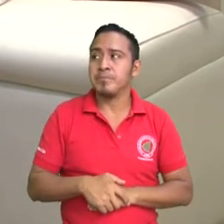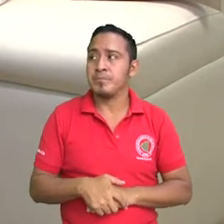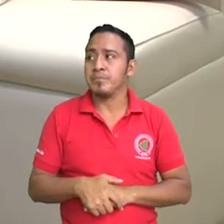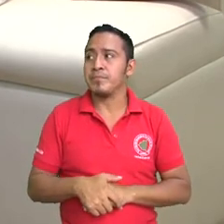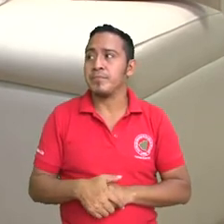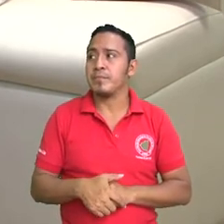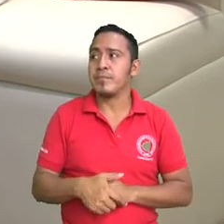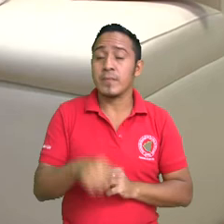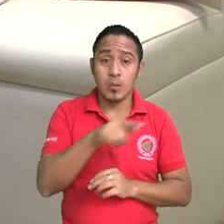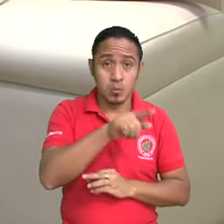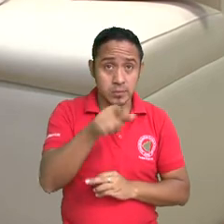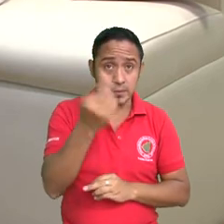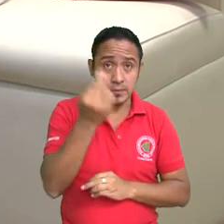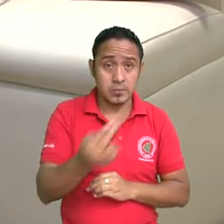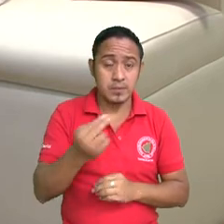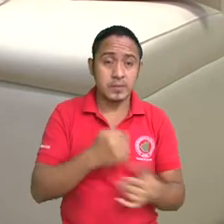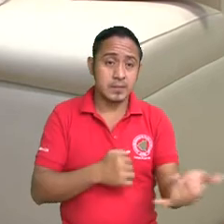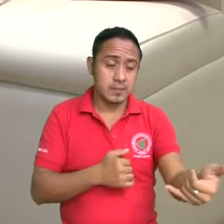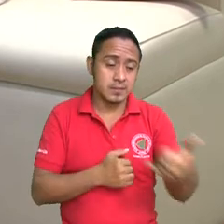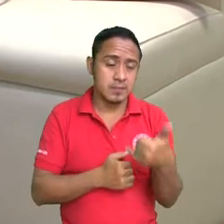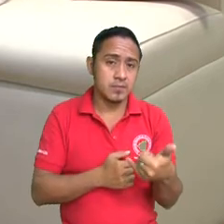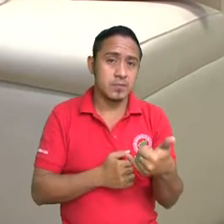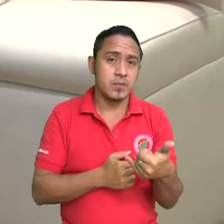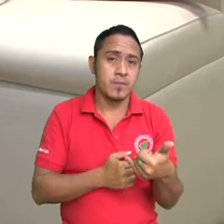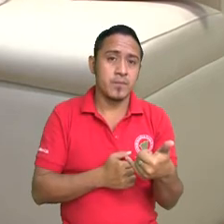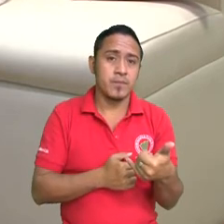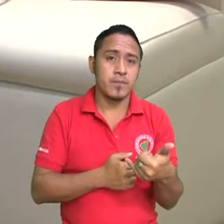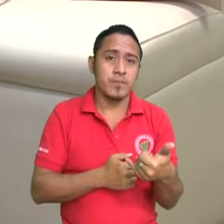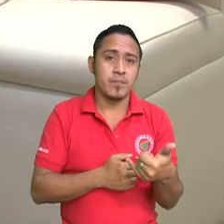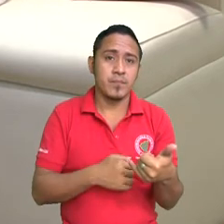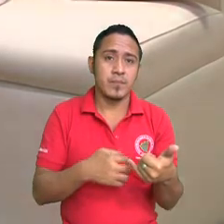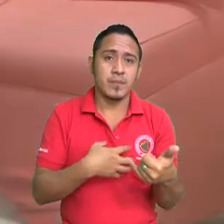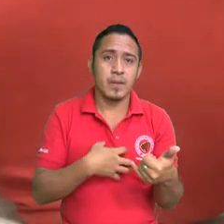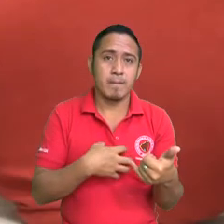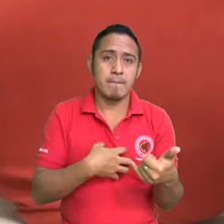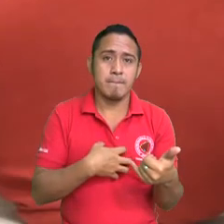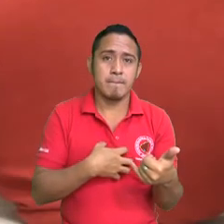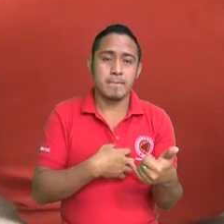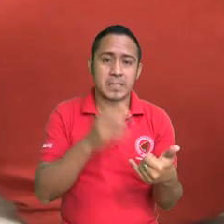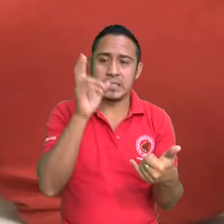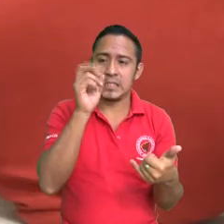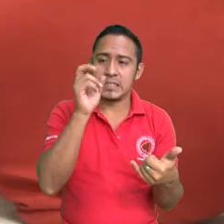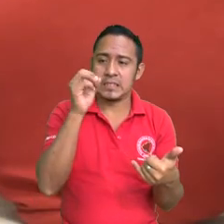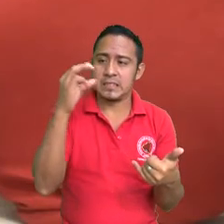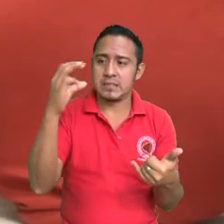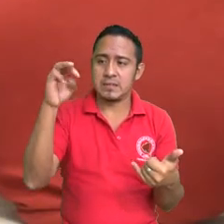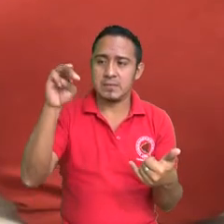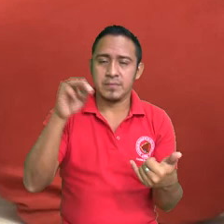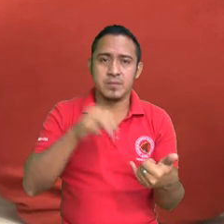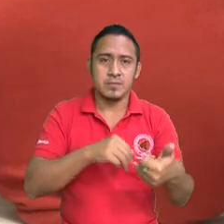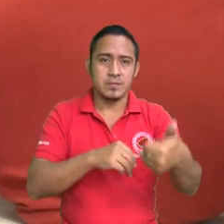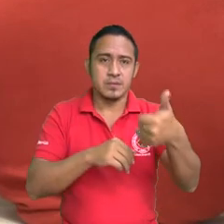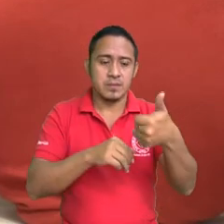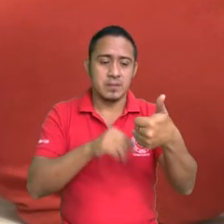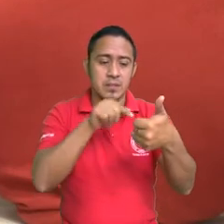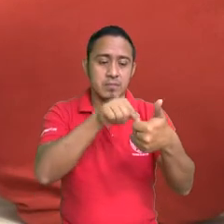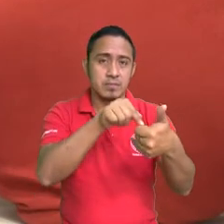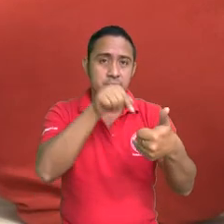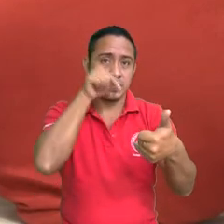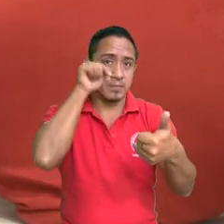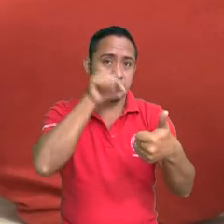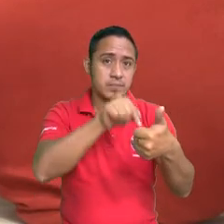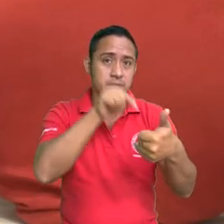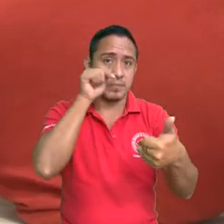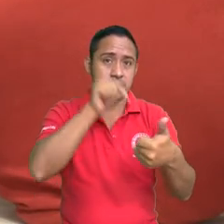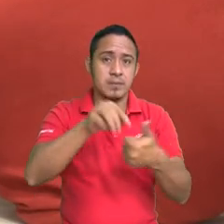cuando nosotros utilizamos nuestro teléfono celular, la distancia que lo utilizamos son menos de 20 centímetros. Entonces aquí es donde viene la